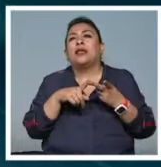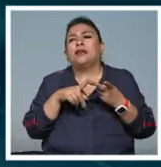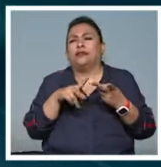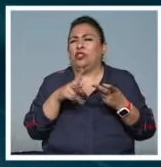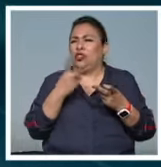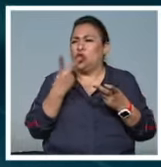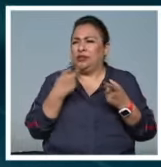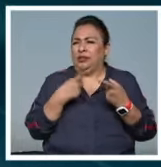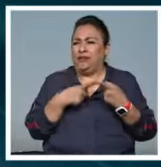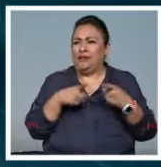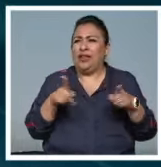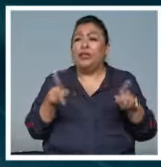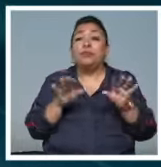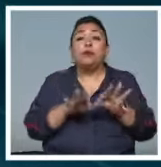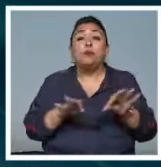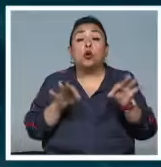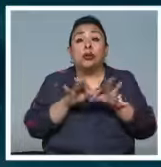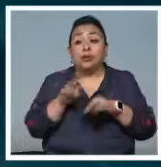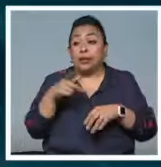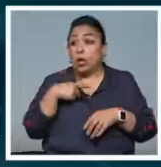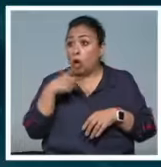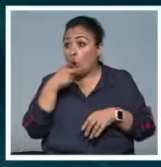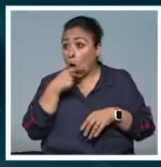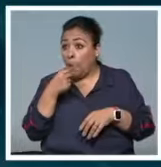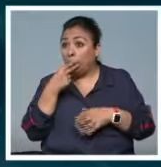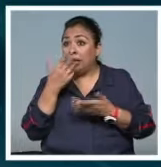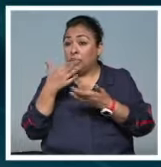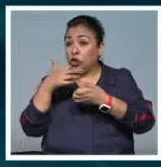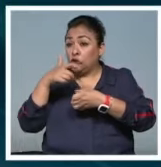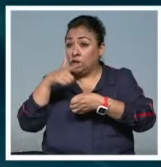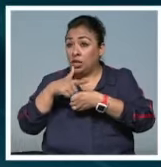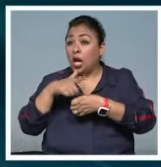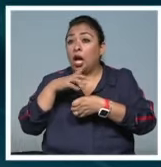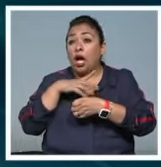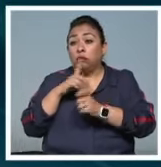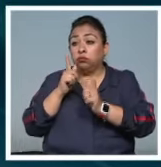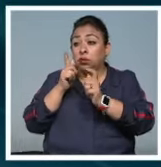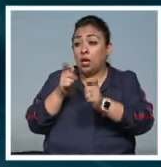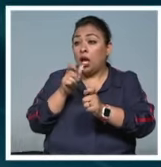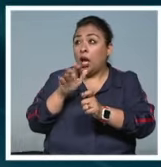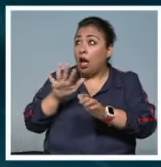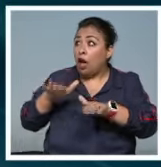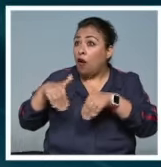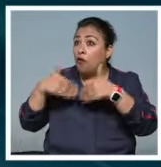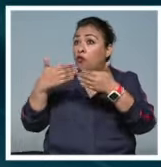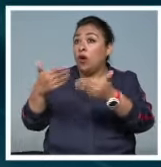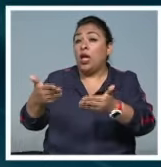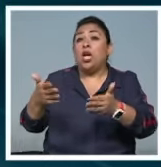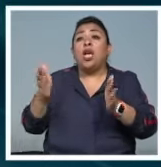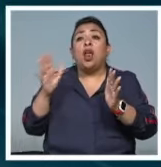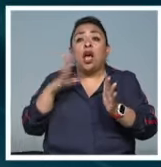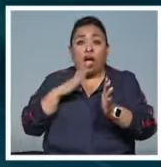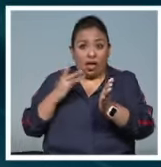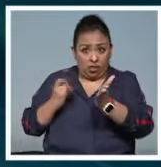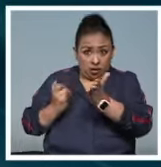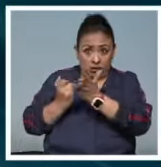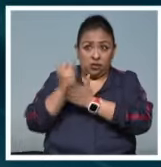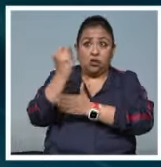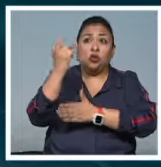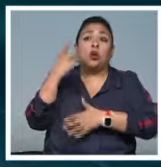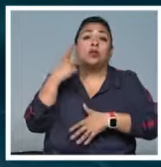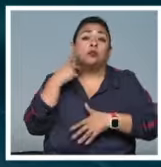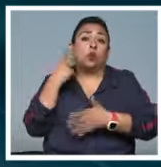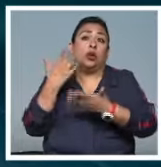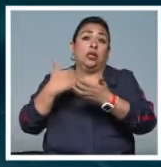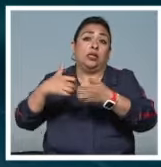dicotomía fundamental es que mientras los hombres socialmente han estado asignados al espacio público donde se toman las decisiones